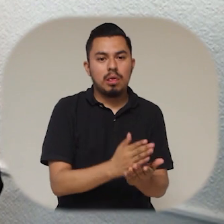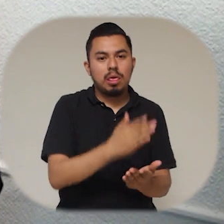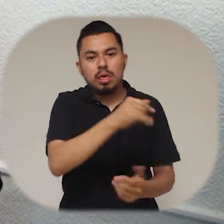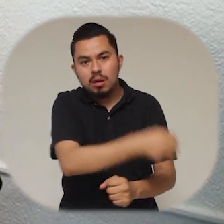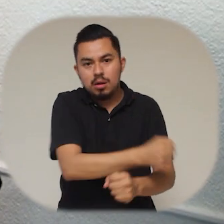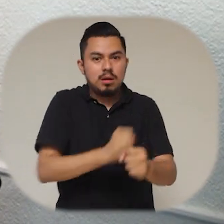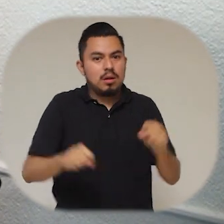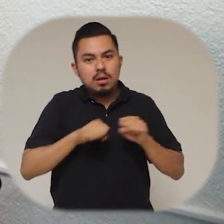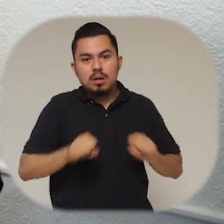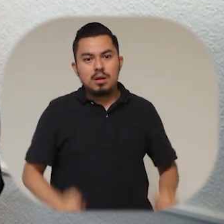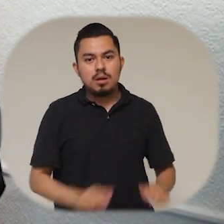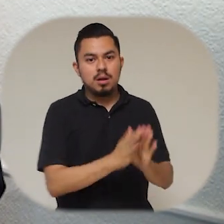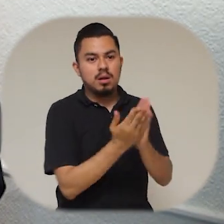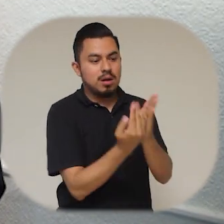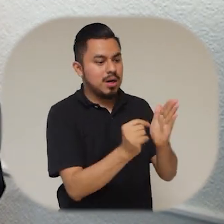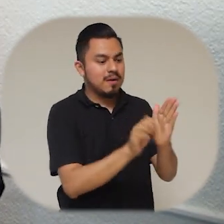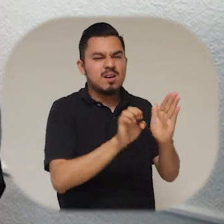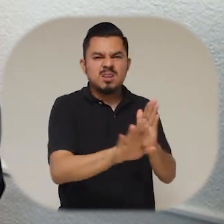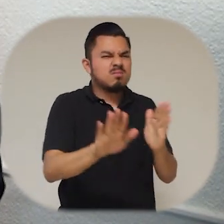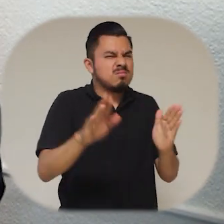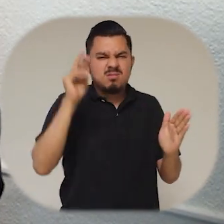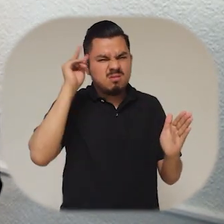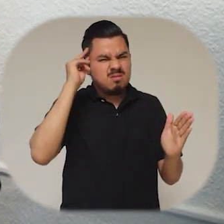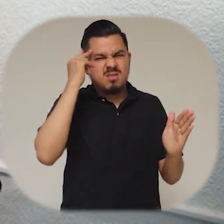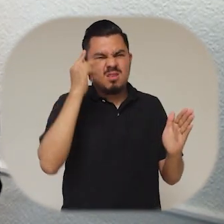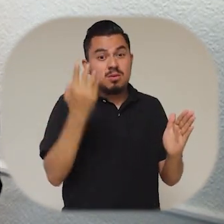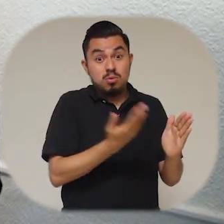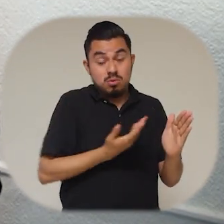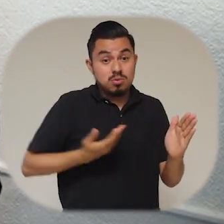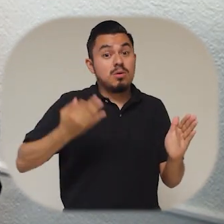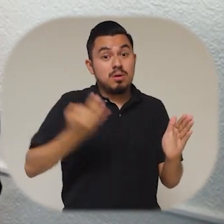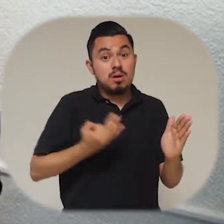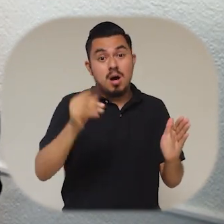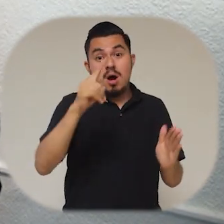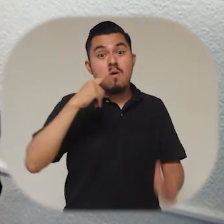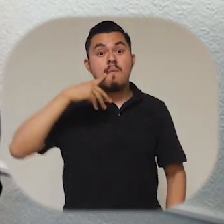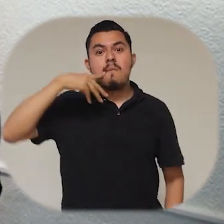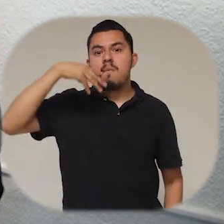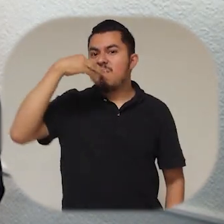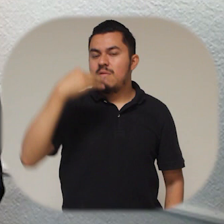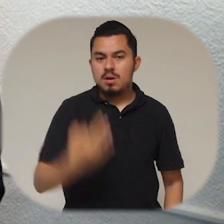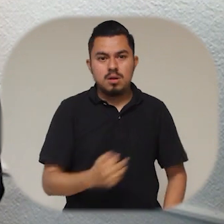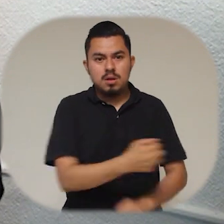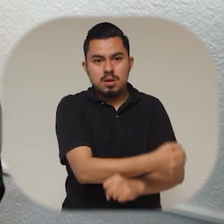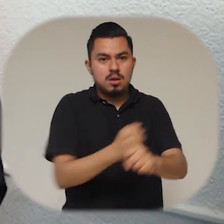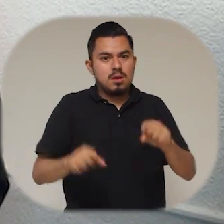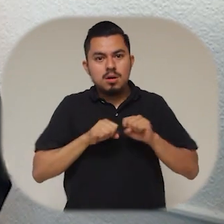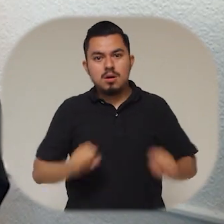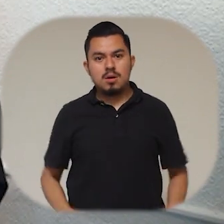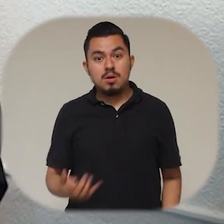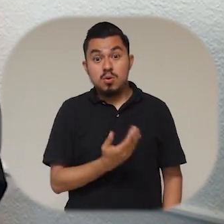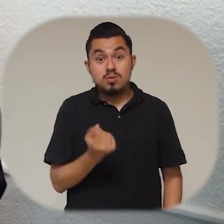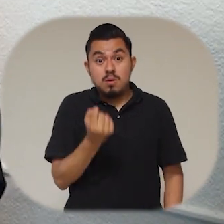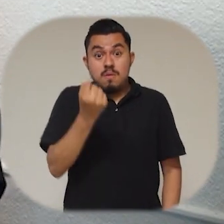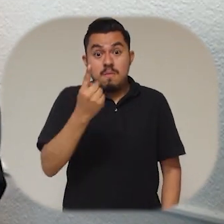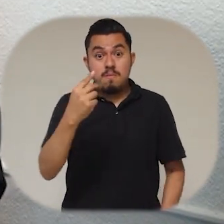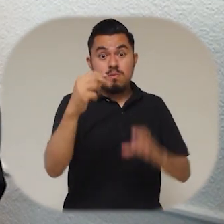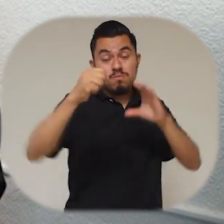él necesitaba. Así que la Biblia nos dice que necesitamos a un perfecto, a un completo sacerdote. Así que en el